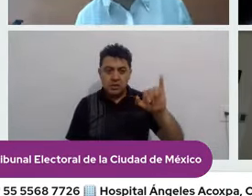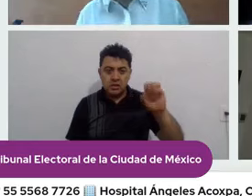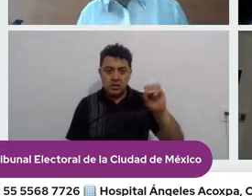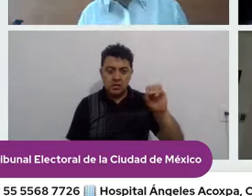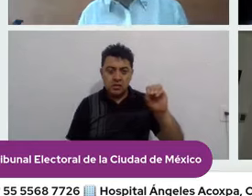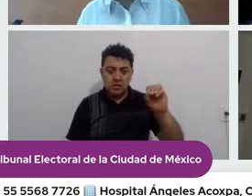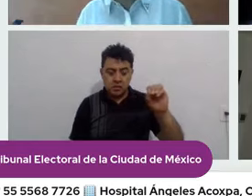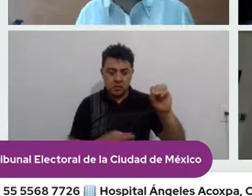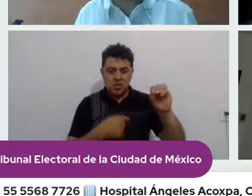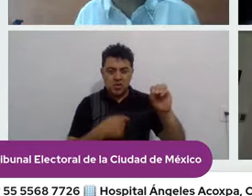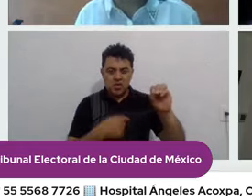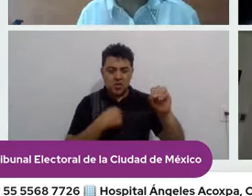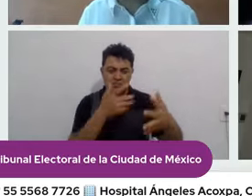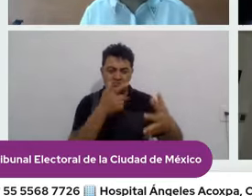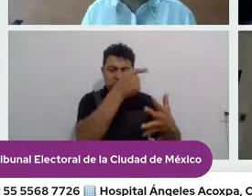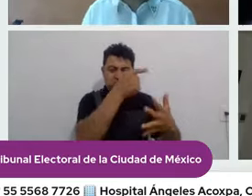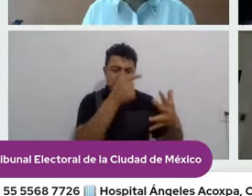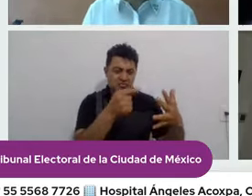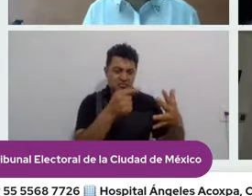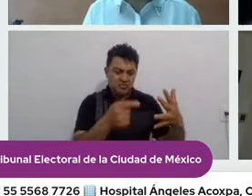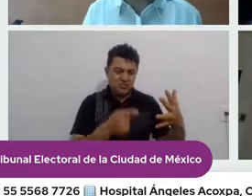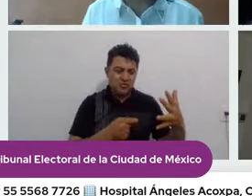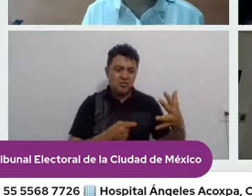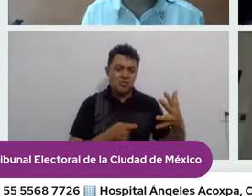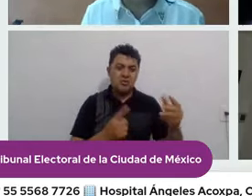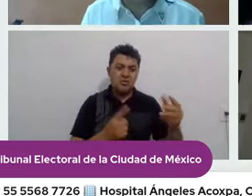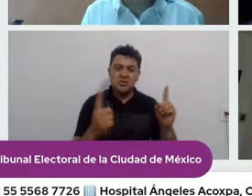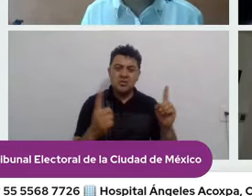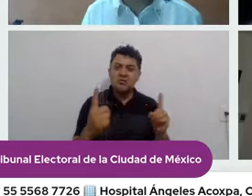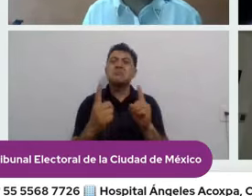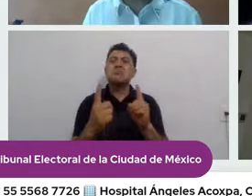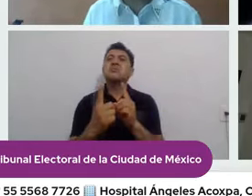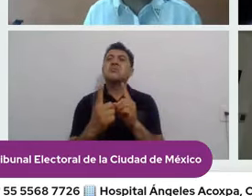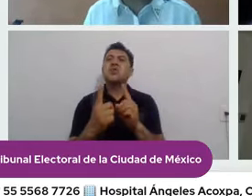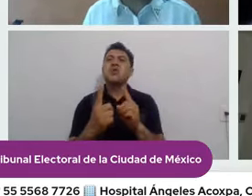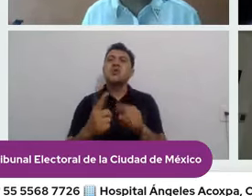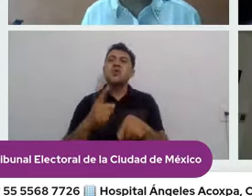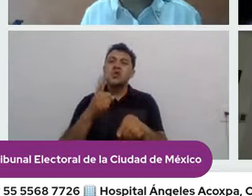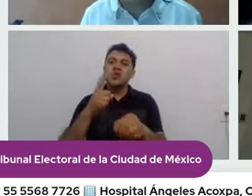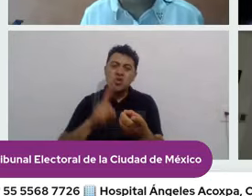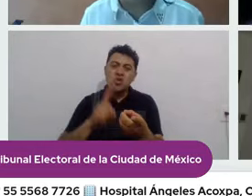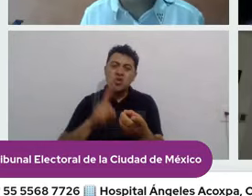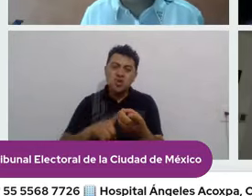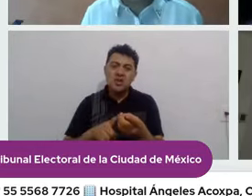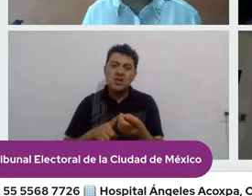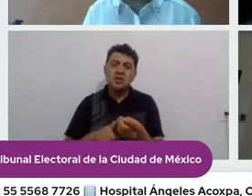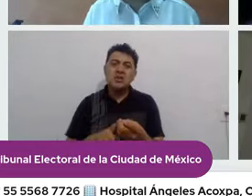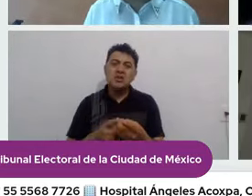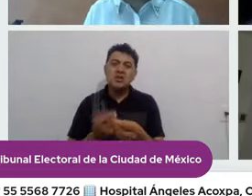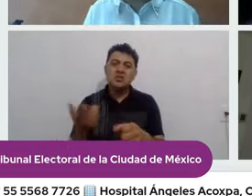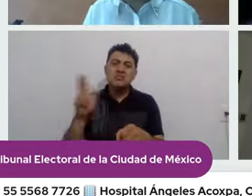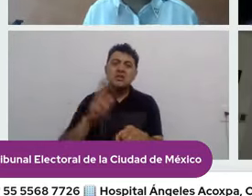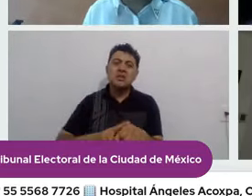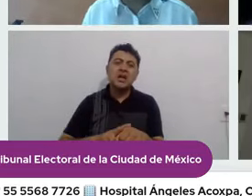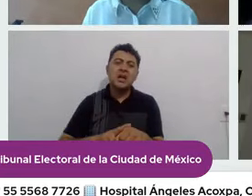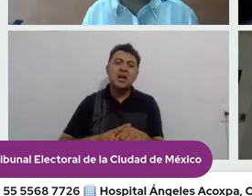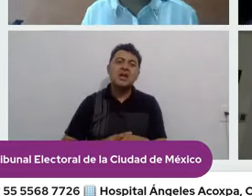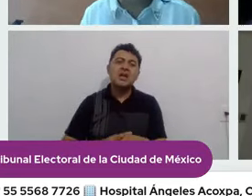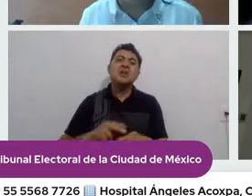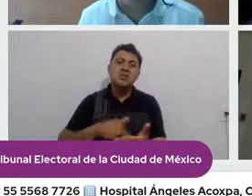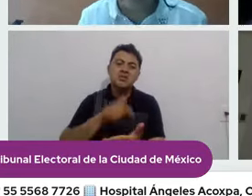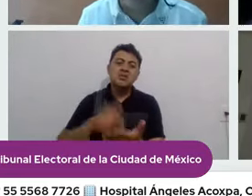pantalla los datos del doctor, quien nos ha proporcionado, bueno, pues algunos datos para que ustedes,